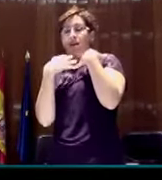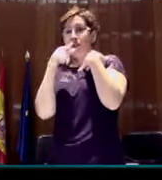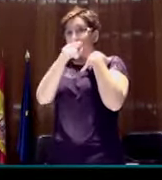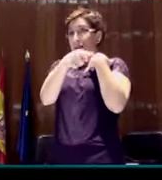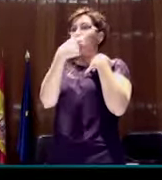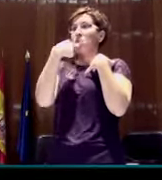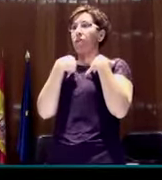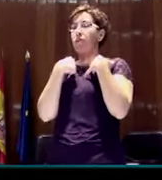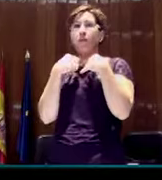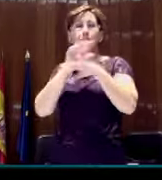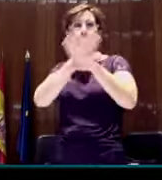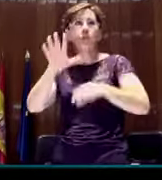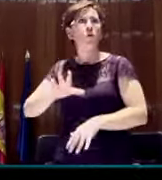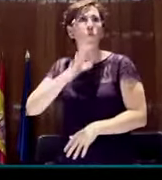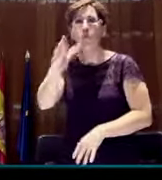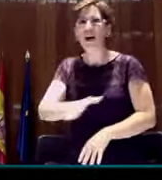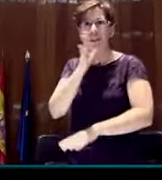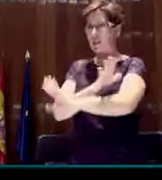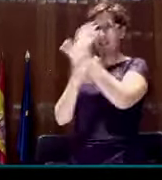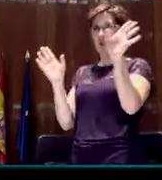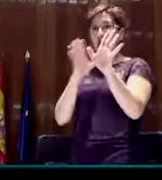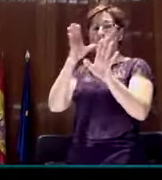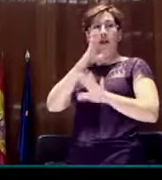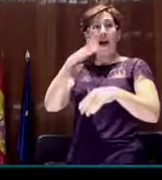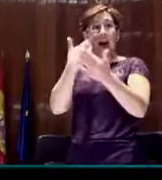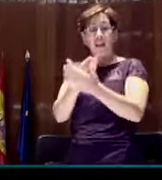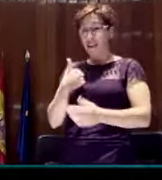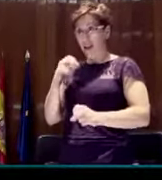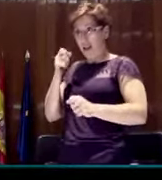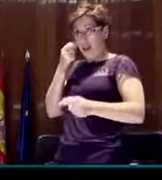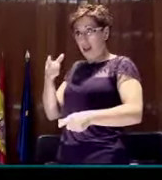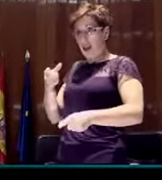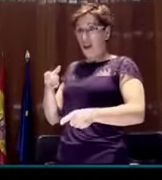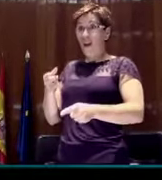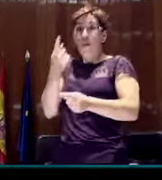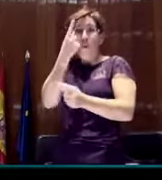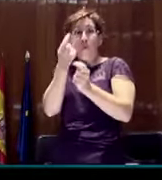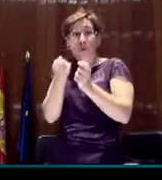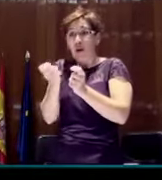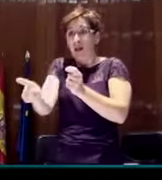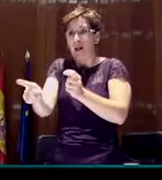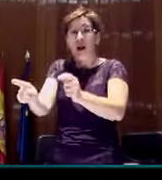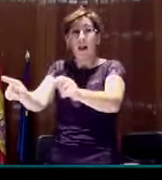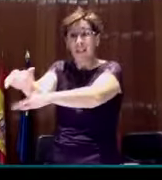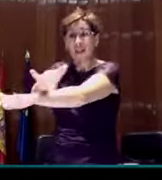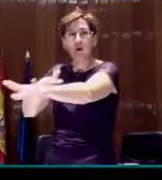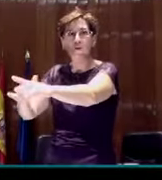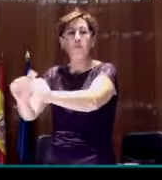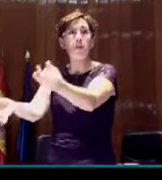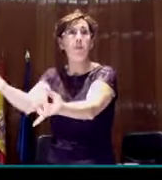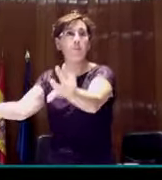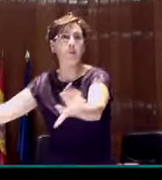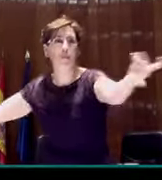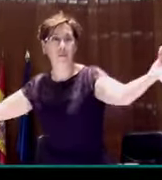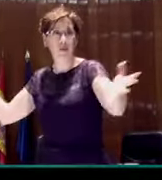que estaba siendo tan espectacular que los propios niños sordos y demás entre ellos estaban creando nuevos signos y estaban creando... No tuve tiempo de investigar eso, pero sería